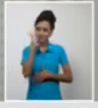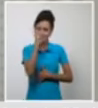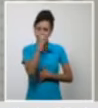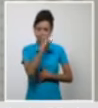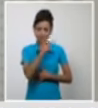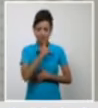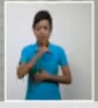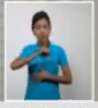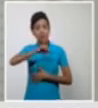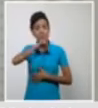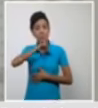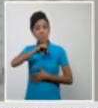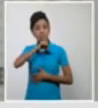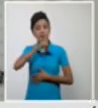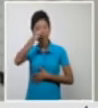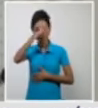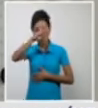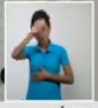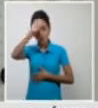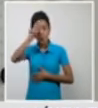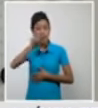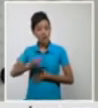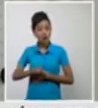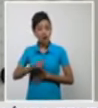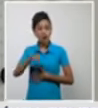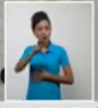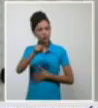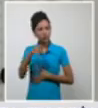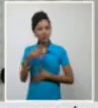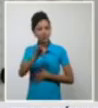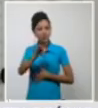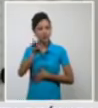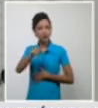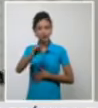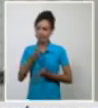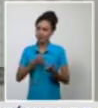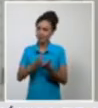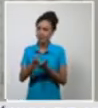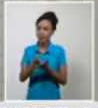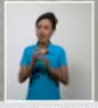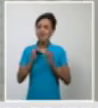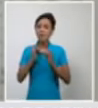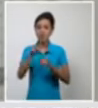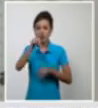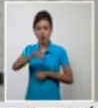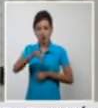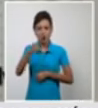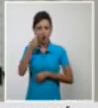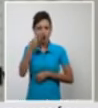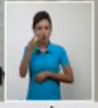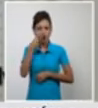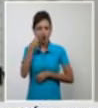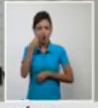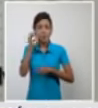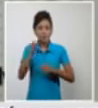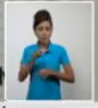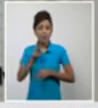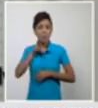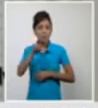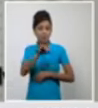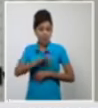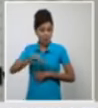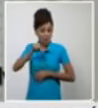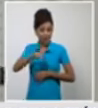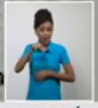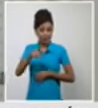a las madres cubanas, y a usted lo invito a que mantenga la sintonía para que conozca mensajes como estos de tantos y